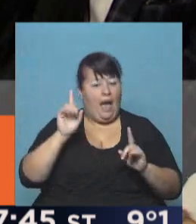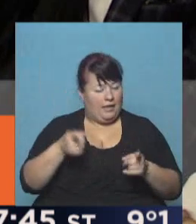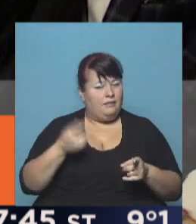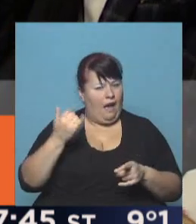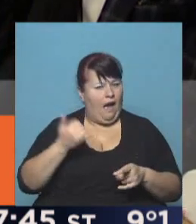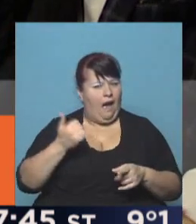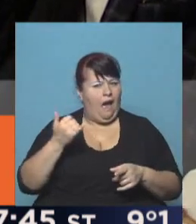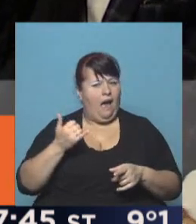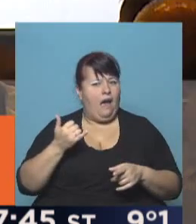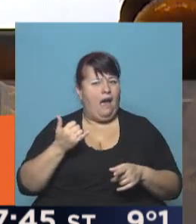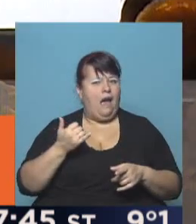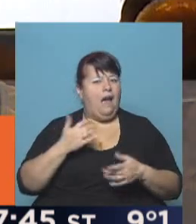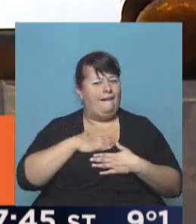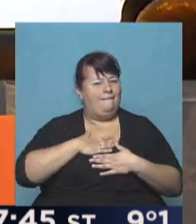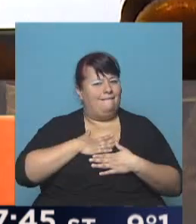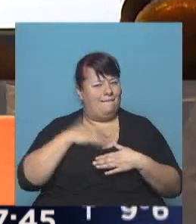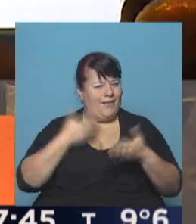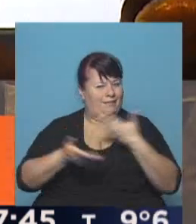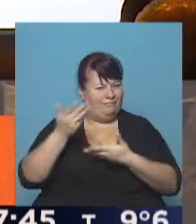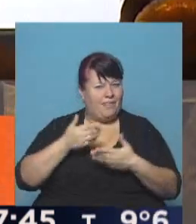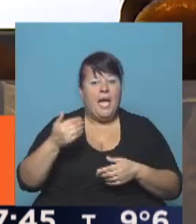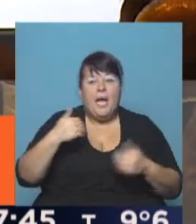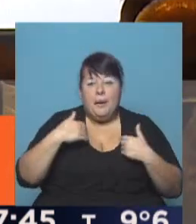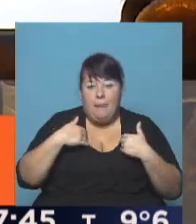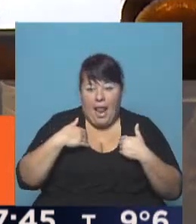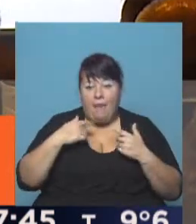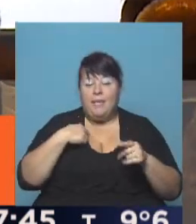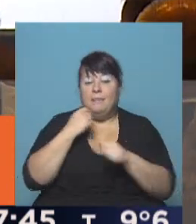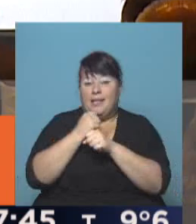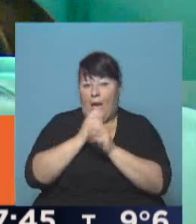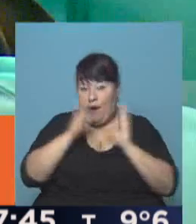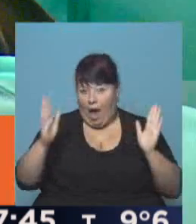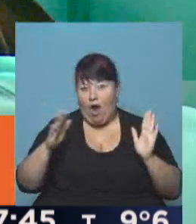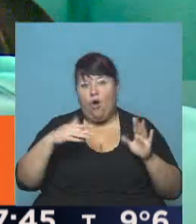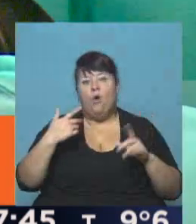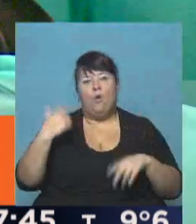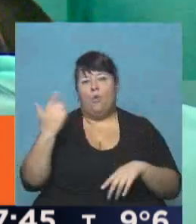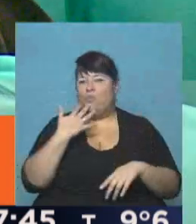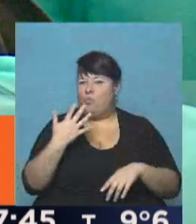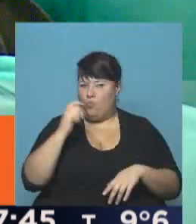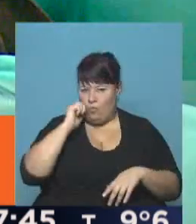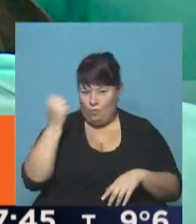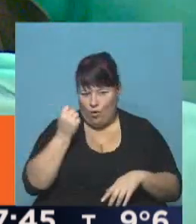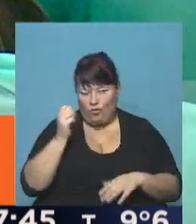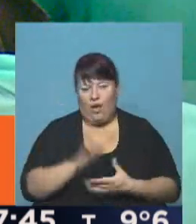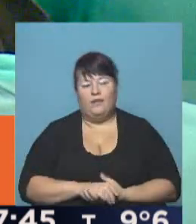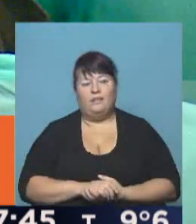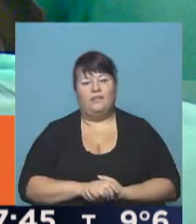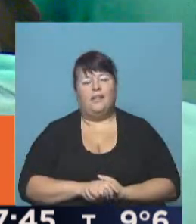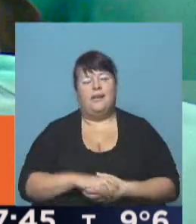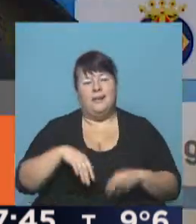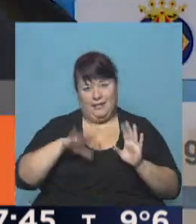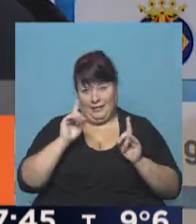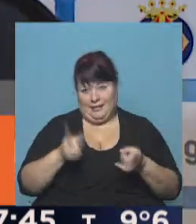Hay un amor mutuo, digamos. Para mí, para mi carrera, fue una cosa increíble. Más que nada